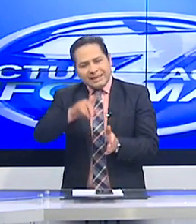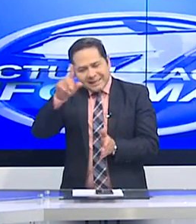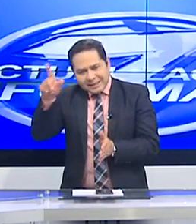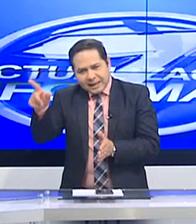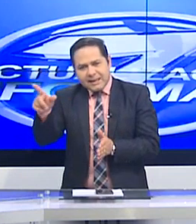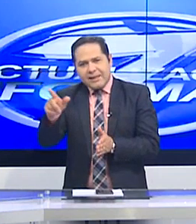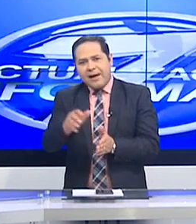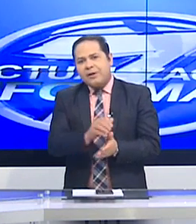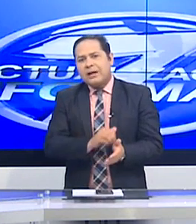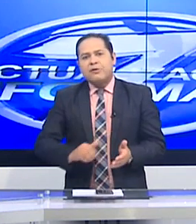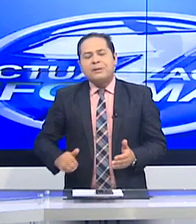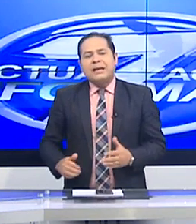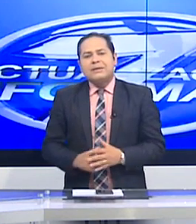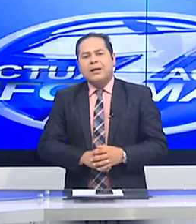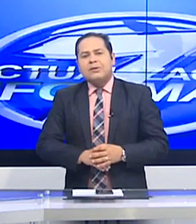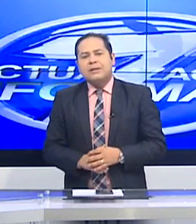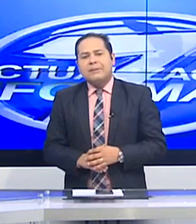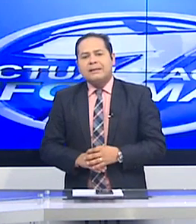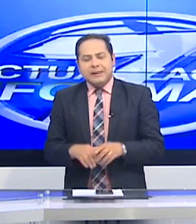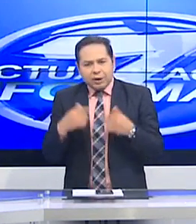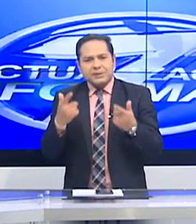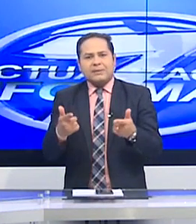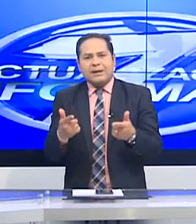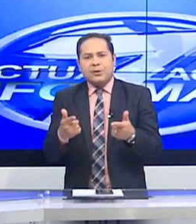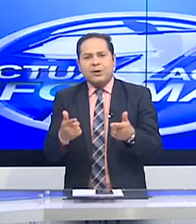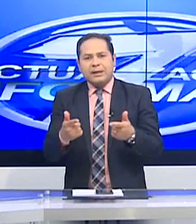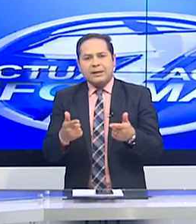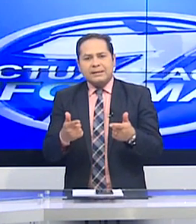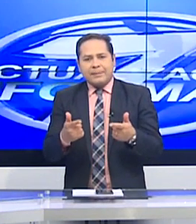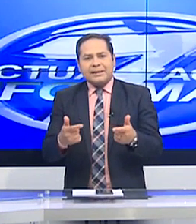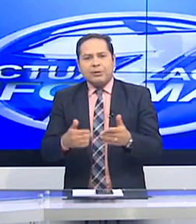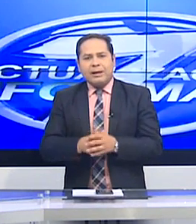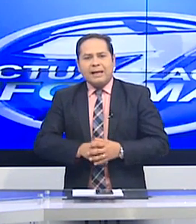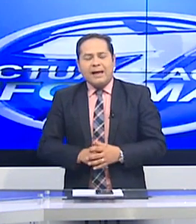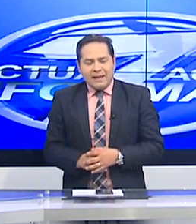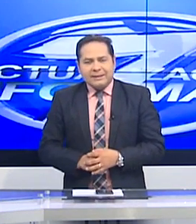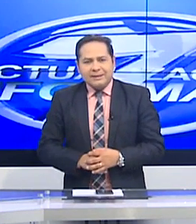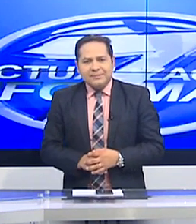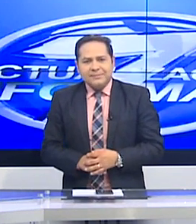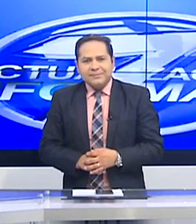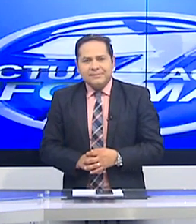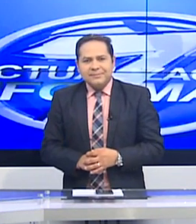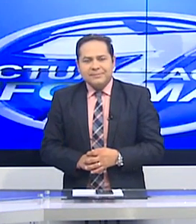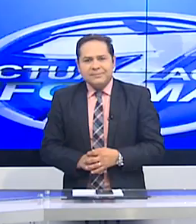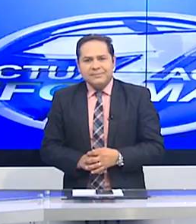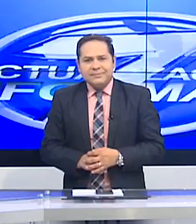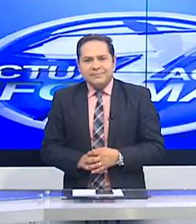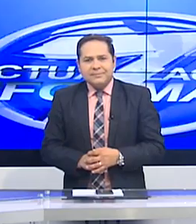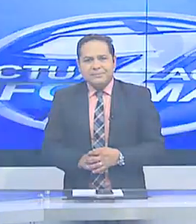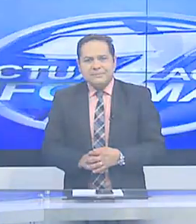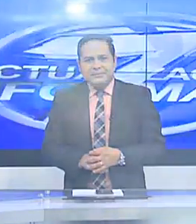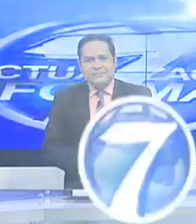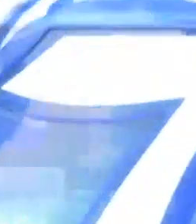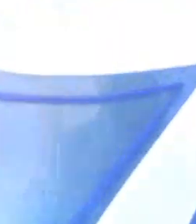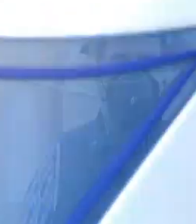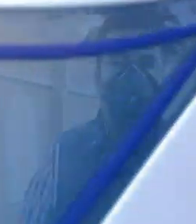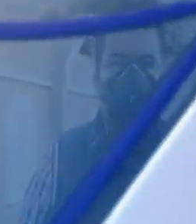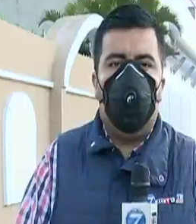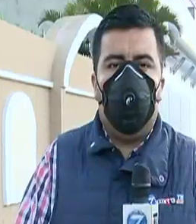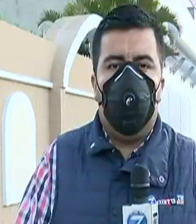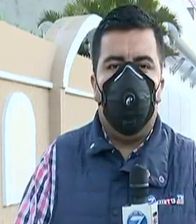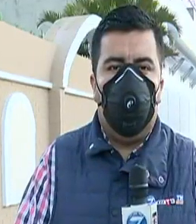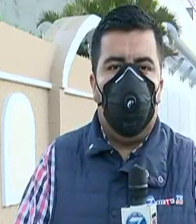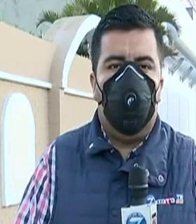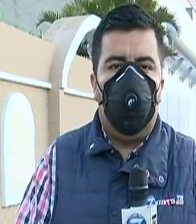compañero, se ha trasladado a la reformita de la zona 12 para seguir observando esta particularidad. Adelante. Gracias y buenos días, amigo